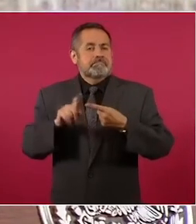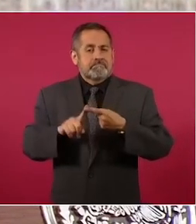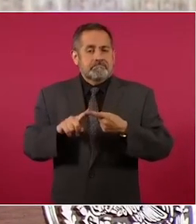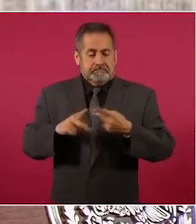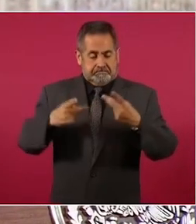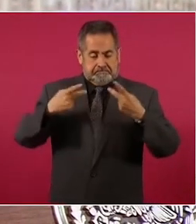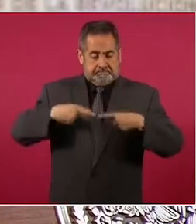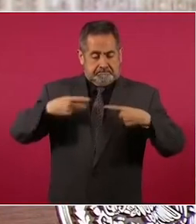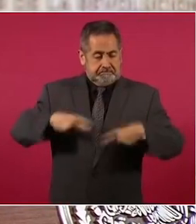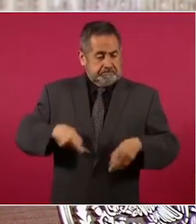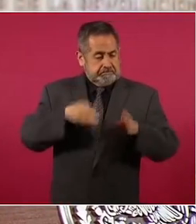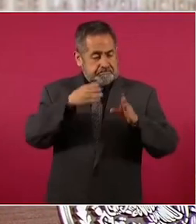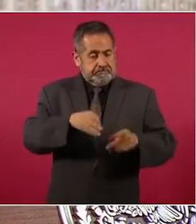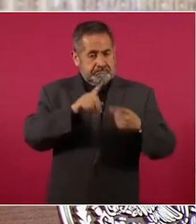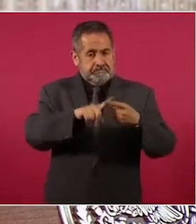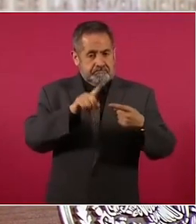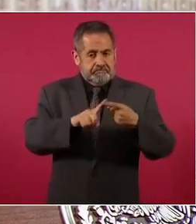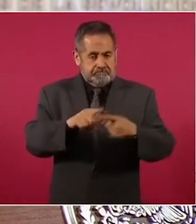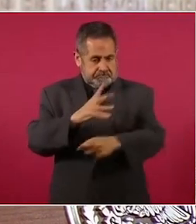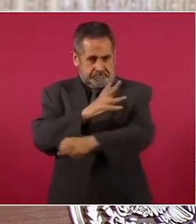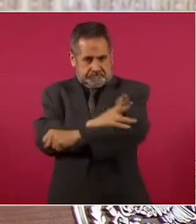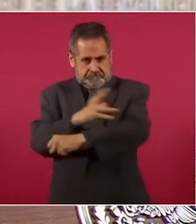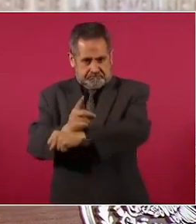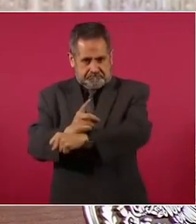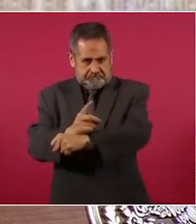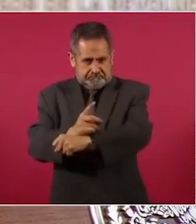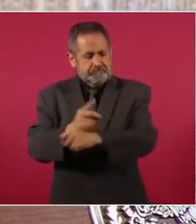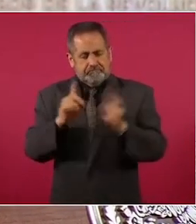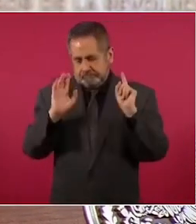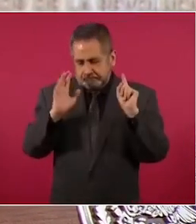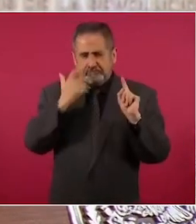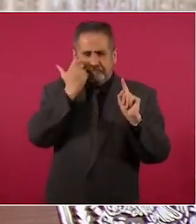una persona honesta,